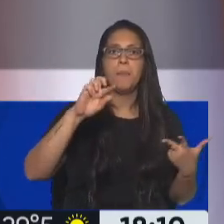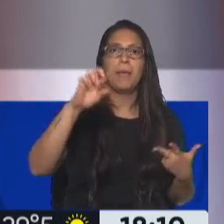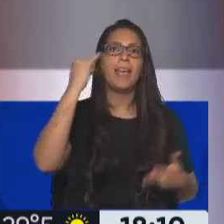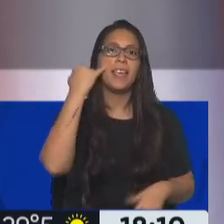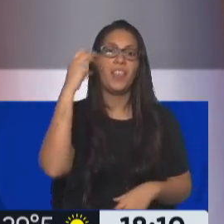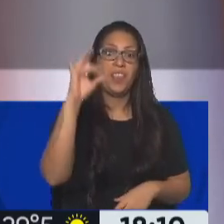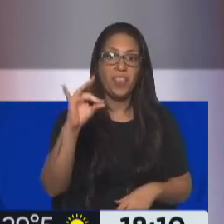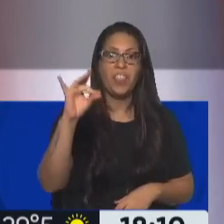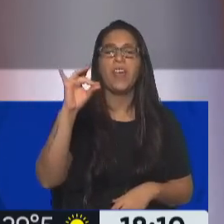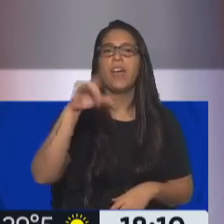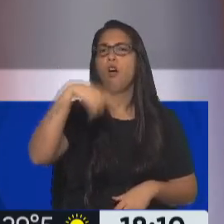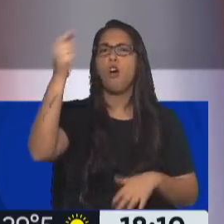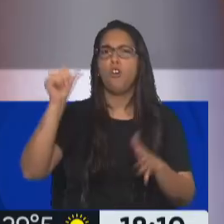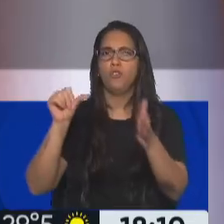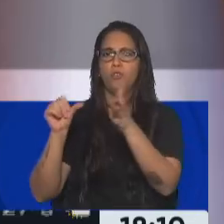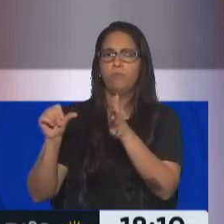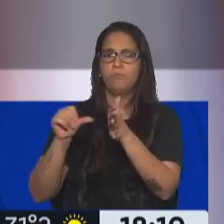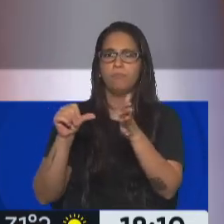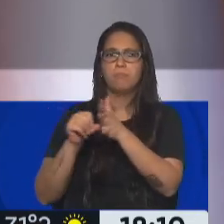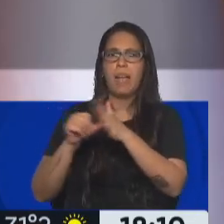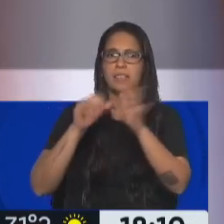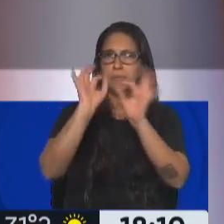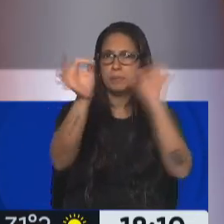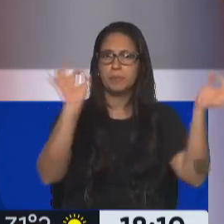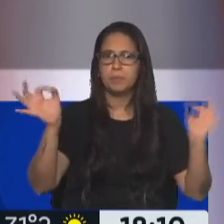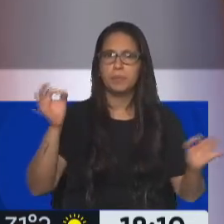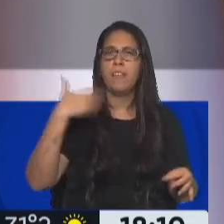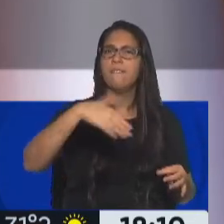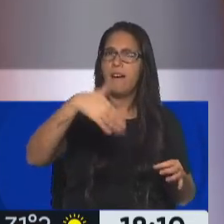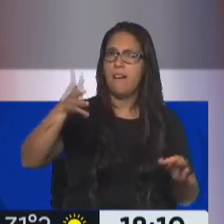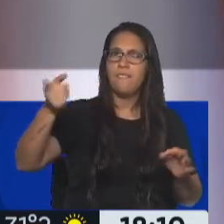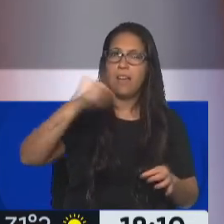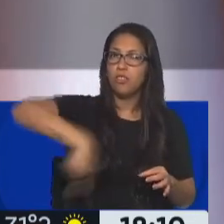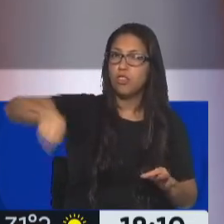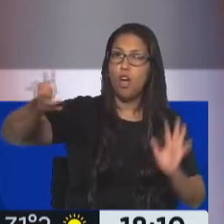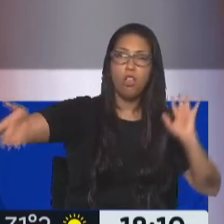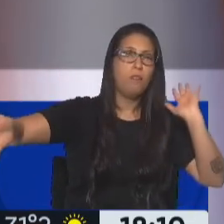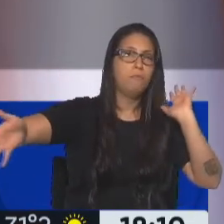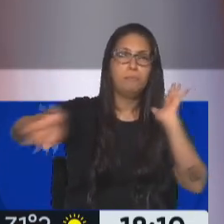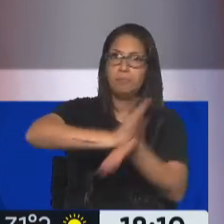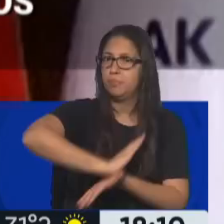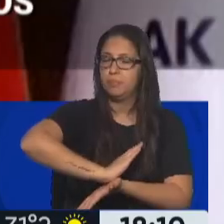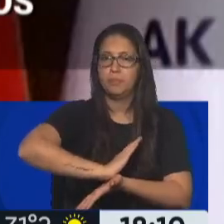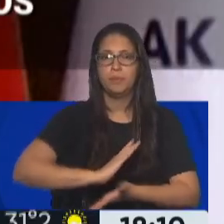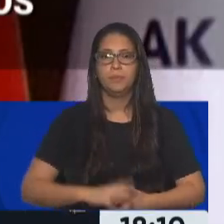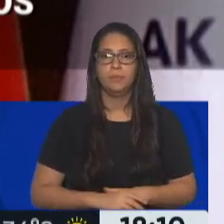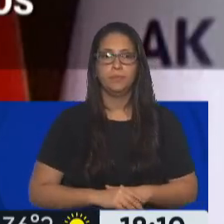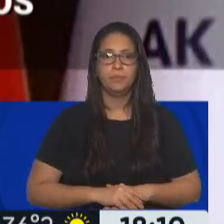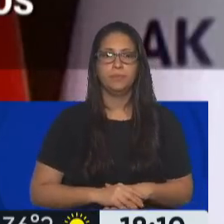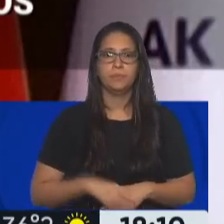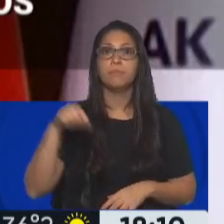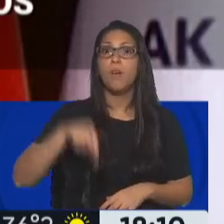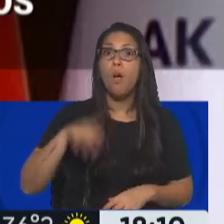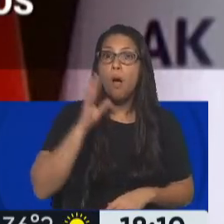PYD gibi terör örgütlerinin de en kısa sürede başı ezilecek. Bu